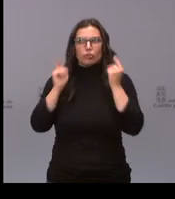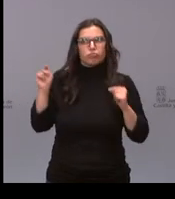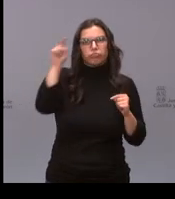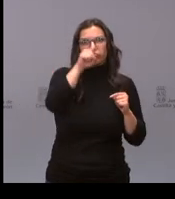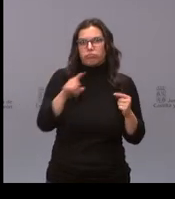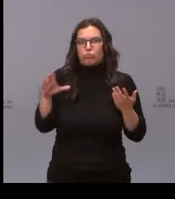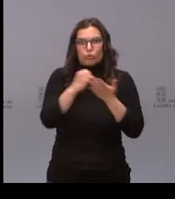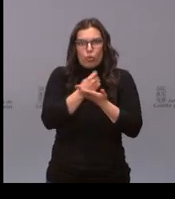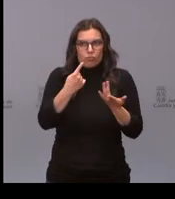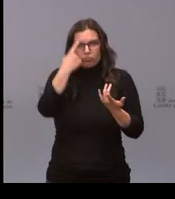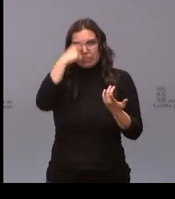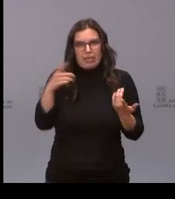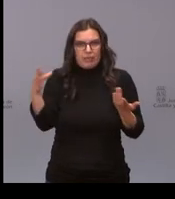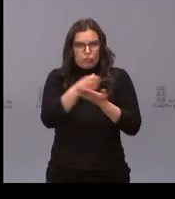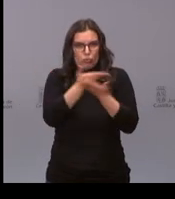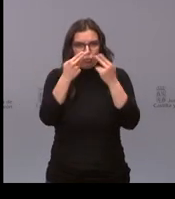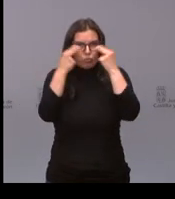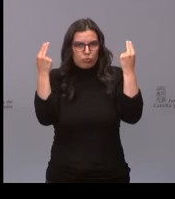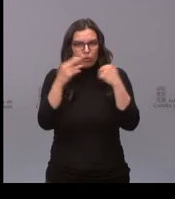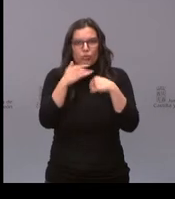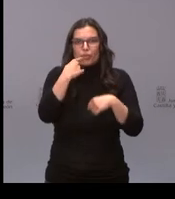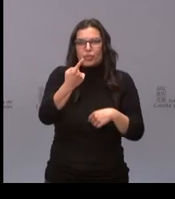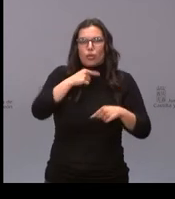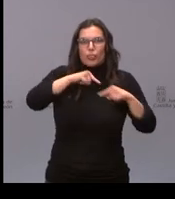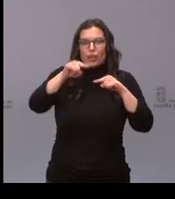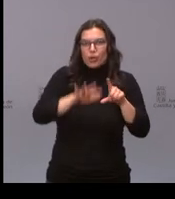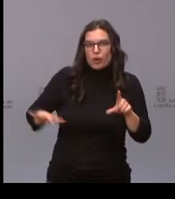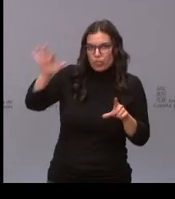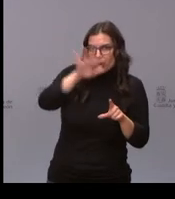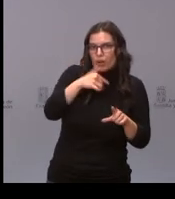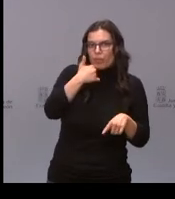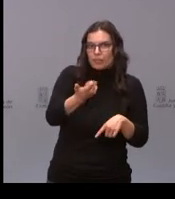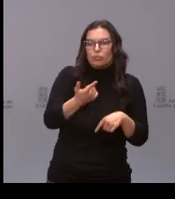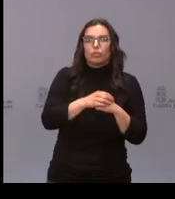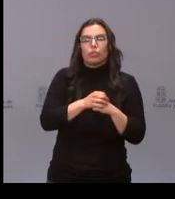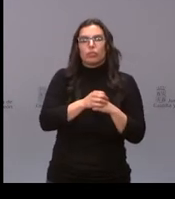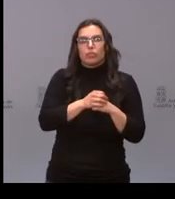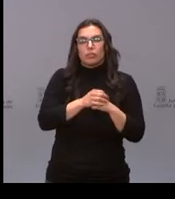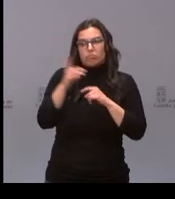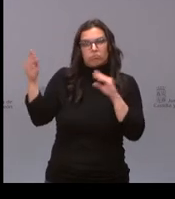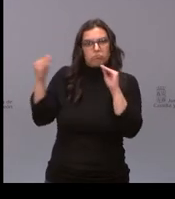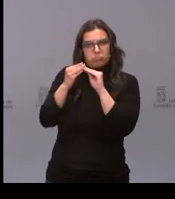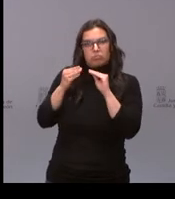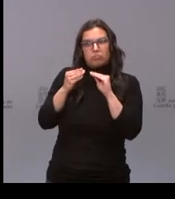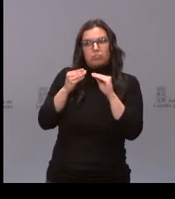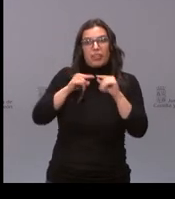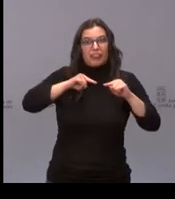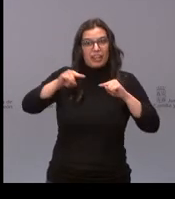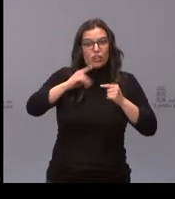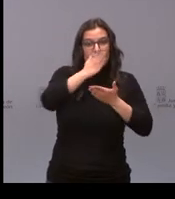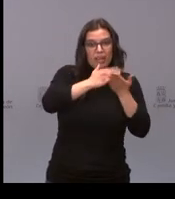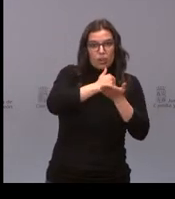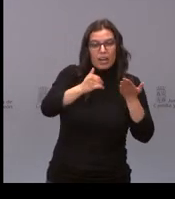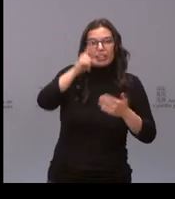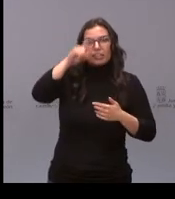es público, notorio y evidente. Lo ha dicho la Dirección Nacional del Partido, en lo que coincidimos no solo las direcciones regionales, sino